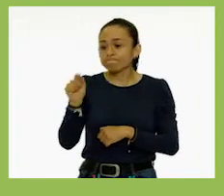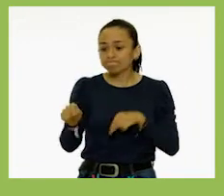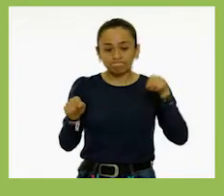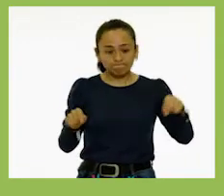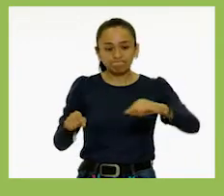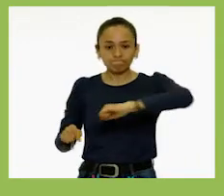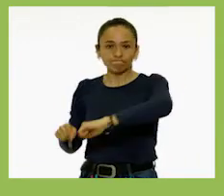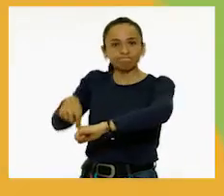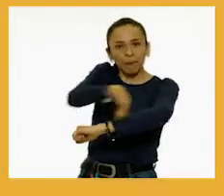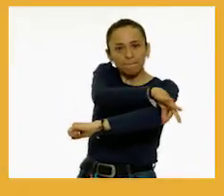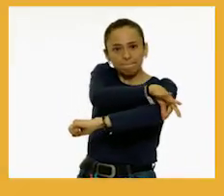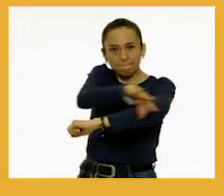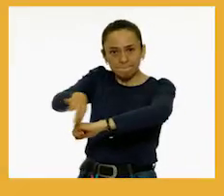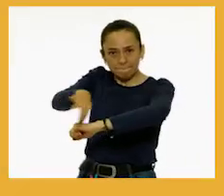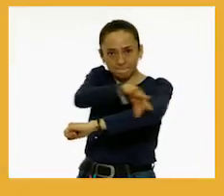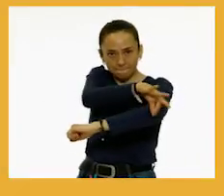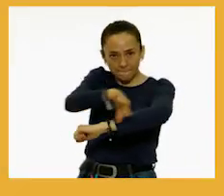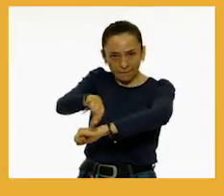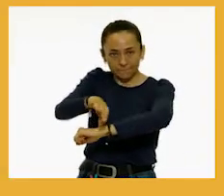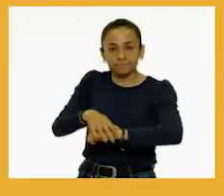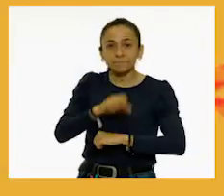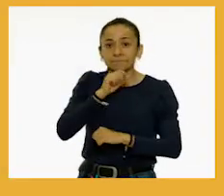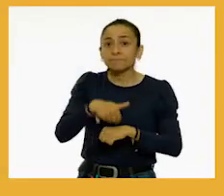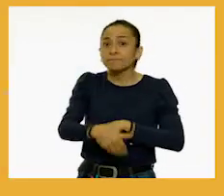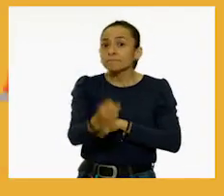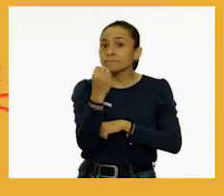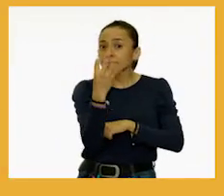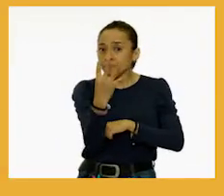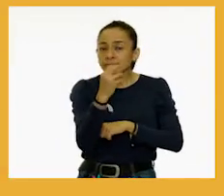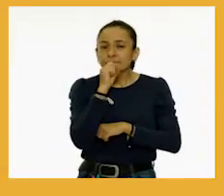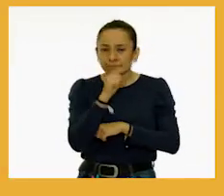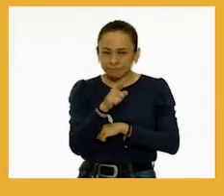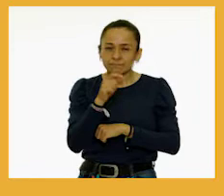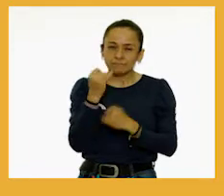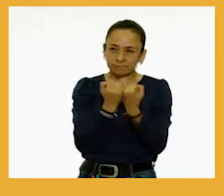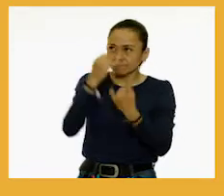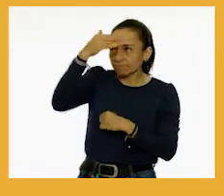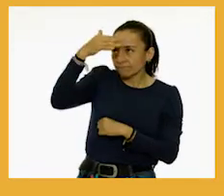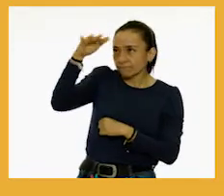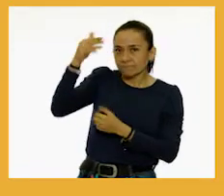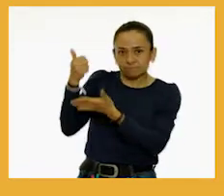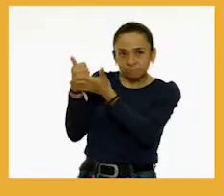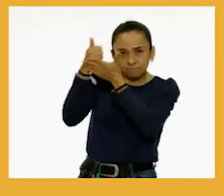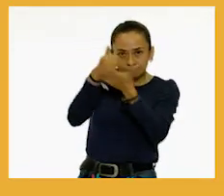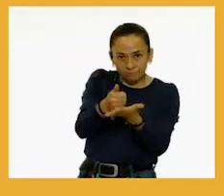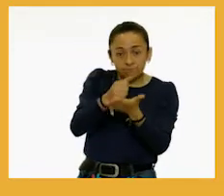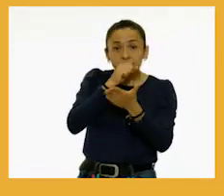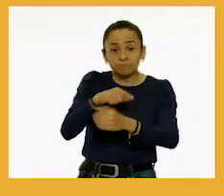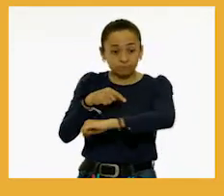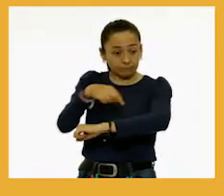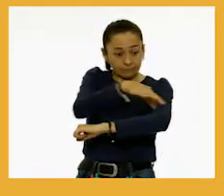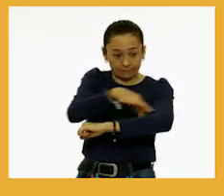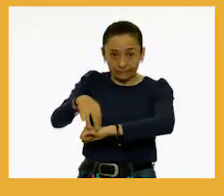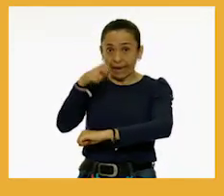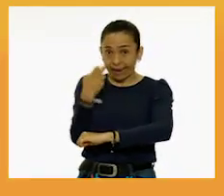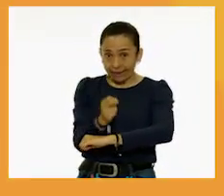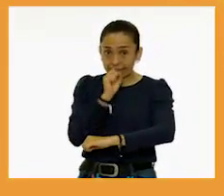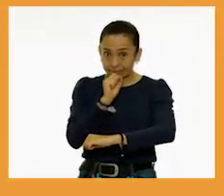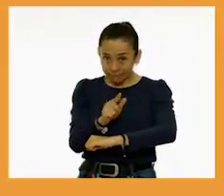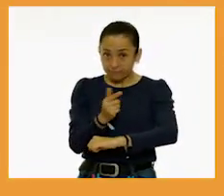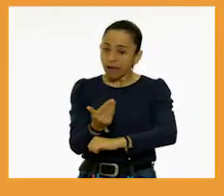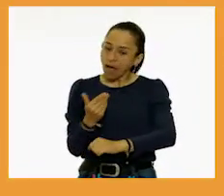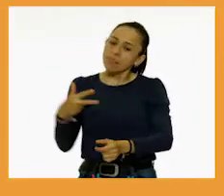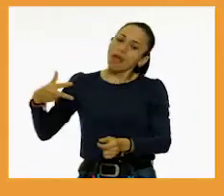horizontal entre los dos puntos. 4. Con ayuda de un adulto, corta sobre la línea horizontal que